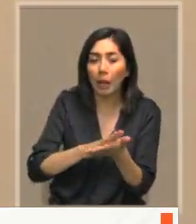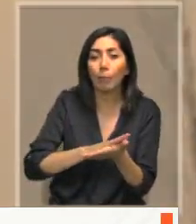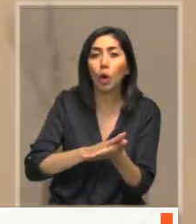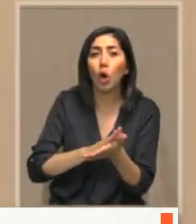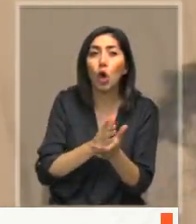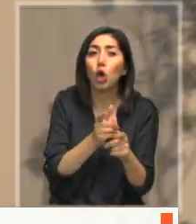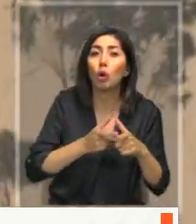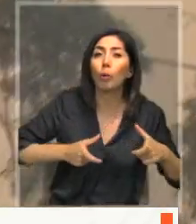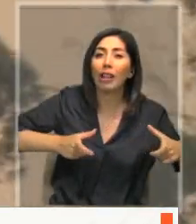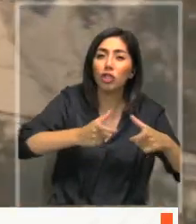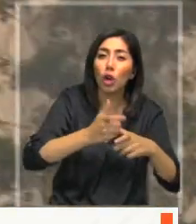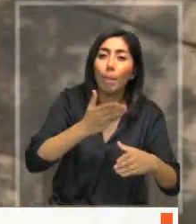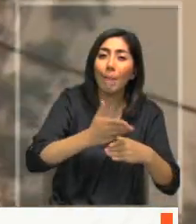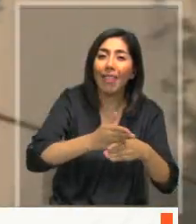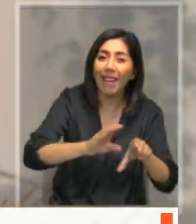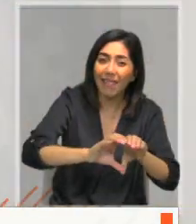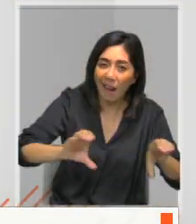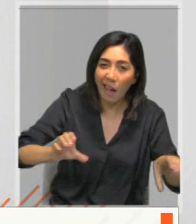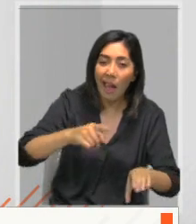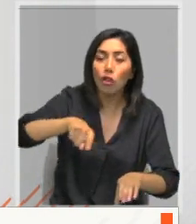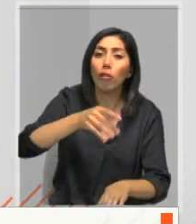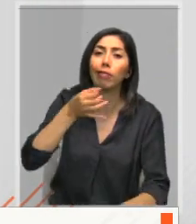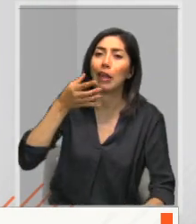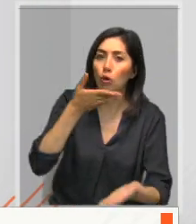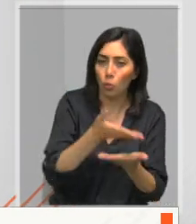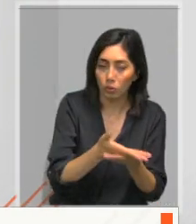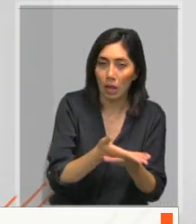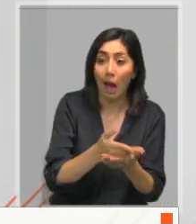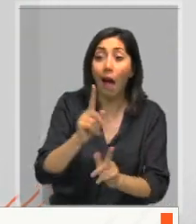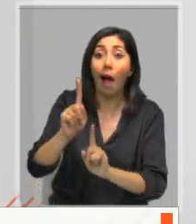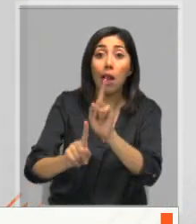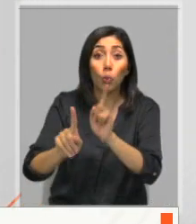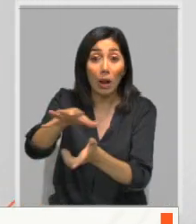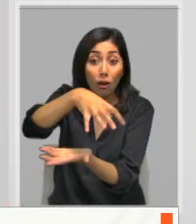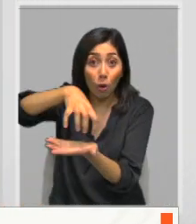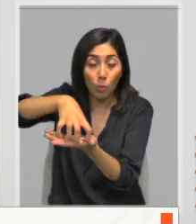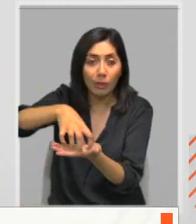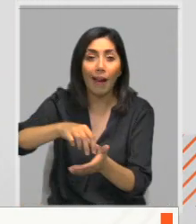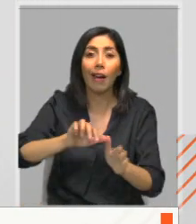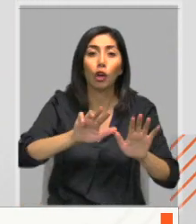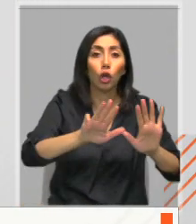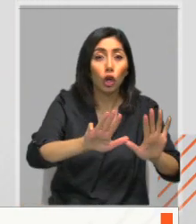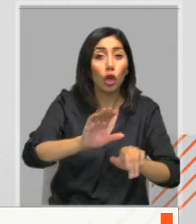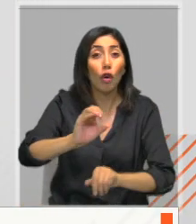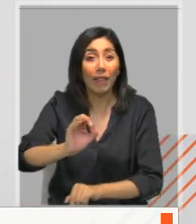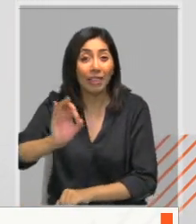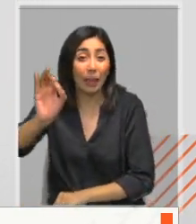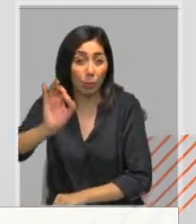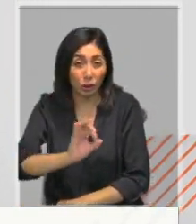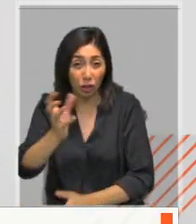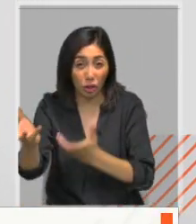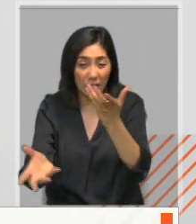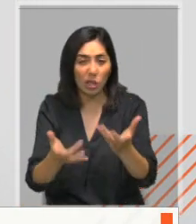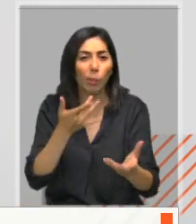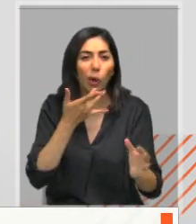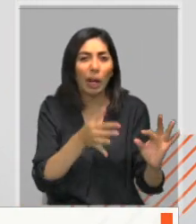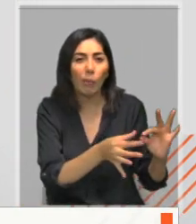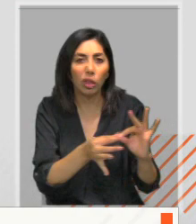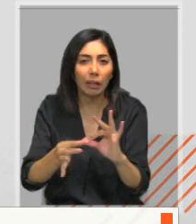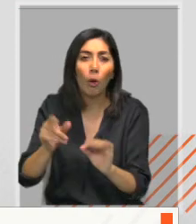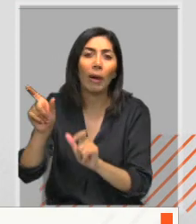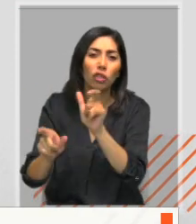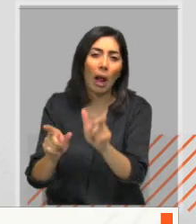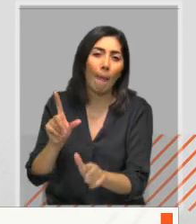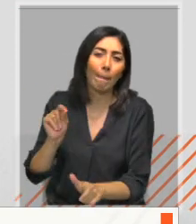Corporación de la Madera, quienes han acusado que en algunas comunas el 90% de los siniestros han sido intencionados,